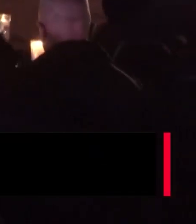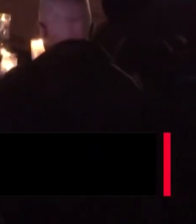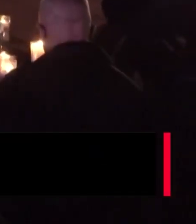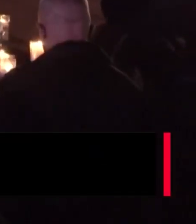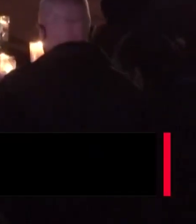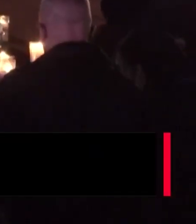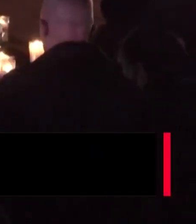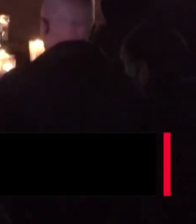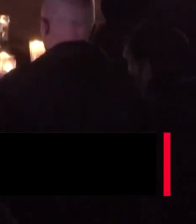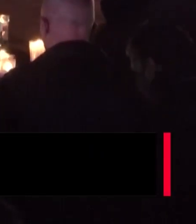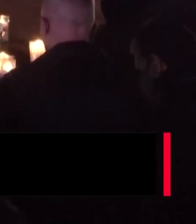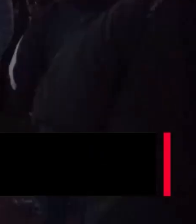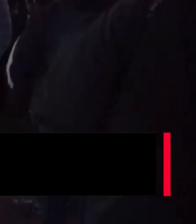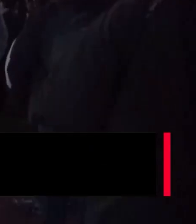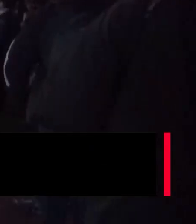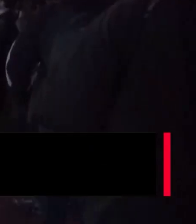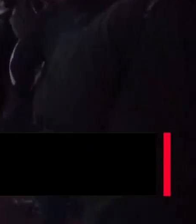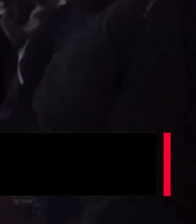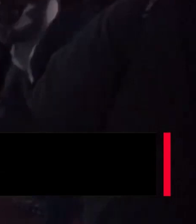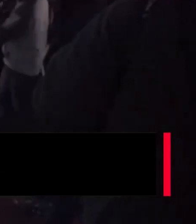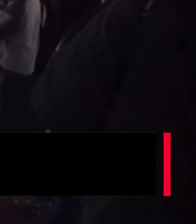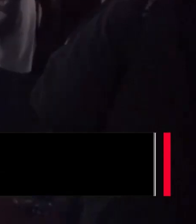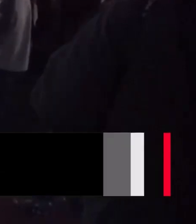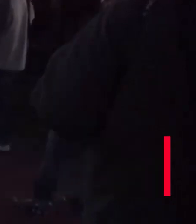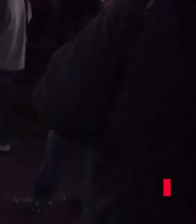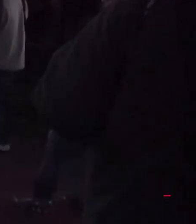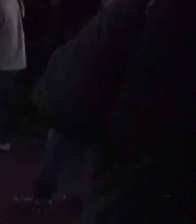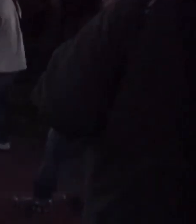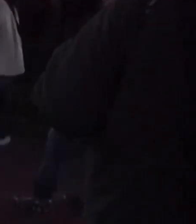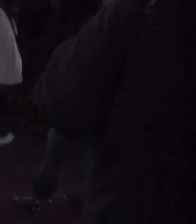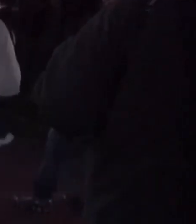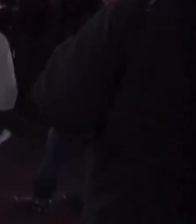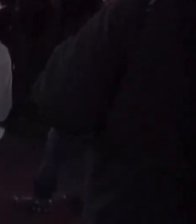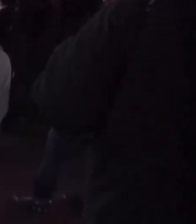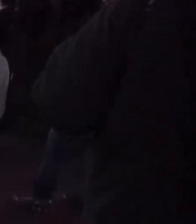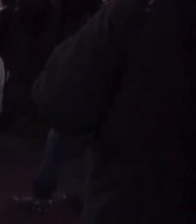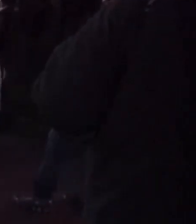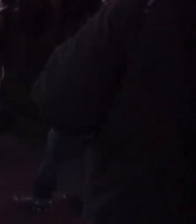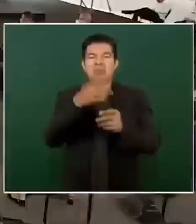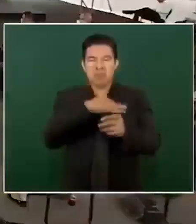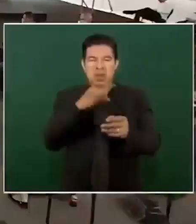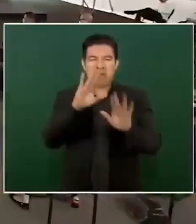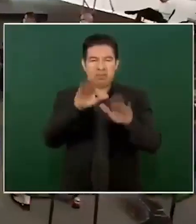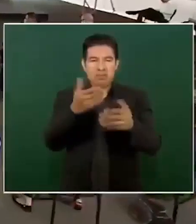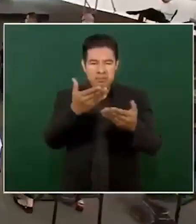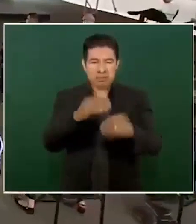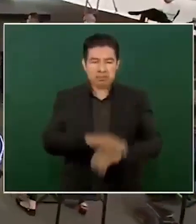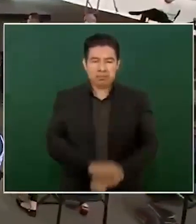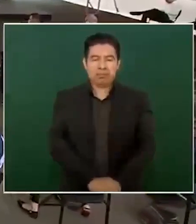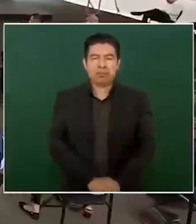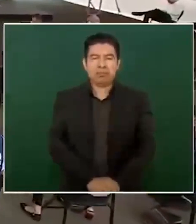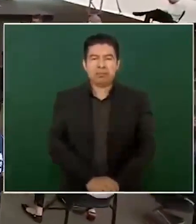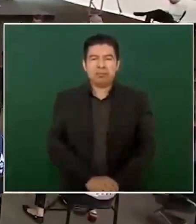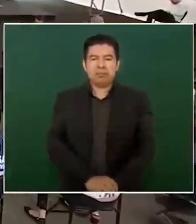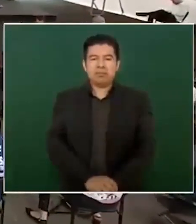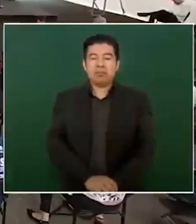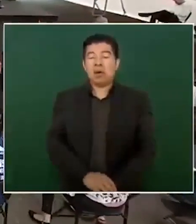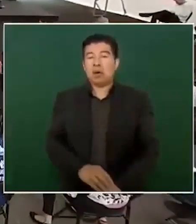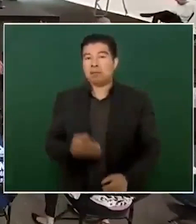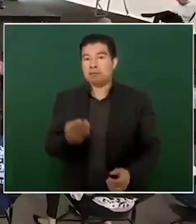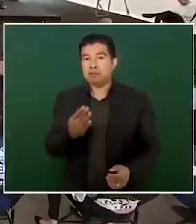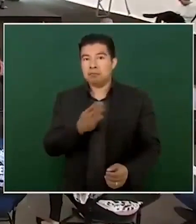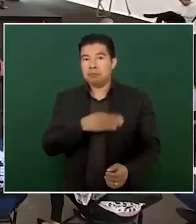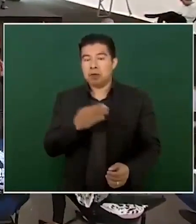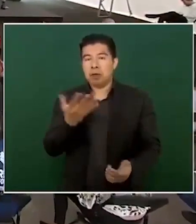crímenes contra periodistas En lo que va del 2022 en México Guau Bueno pues se fijó una